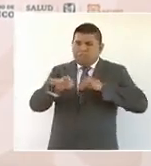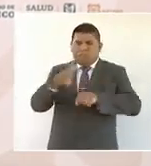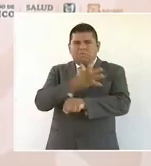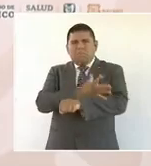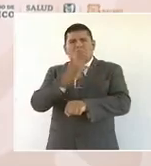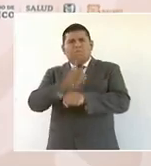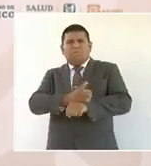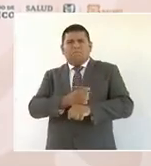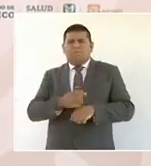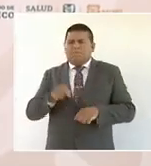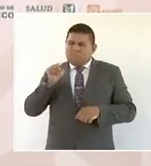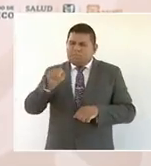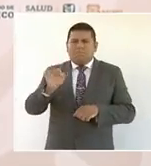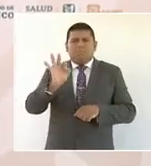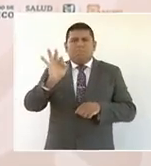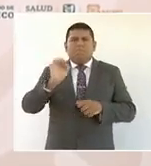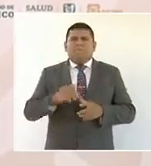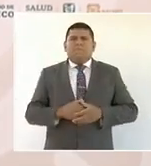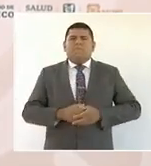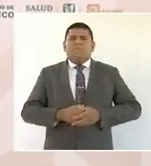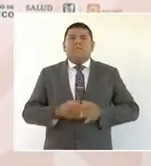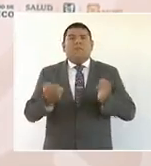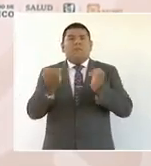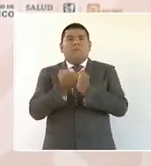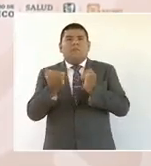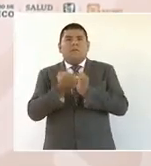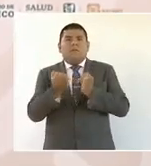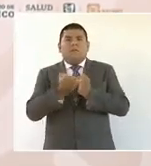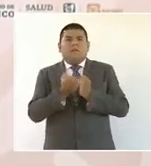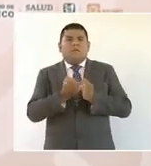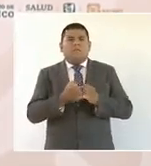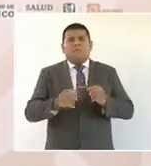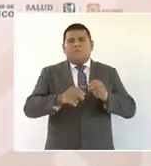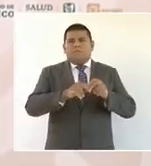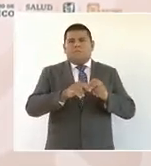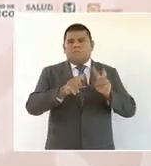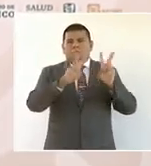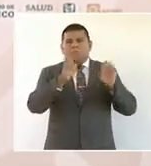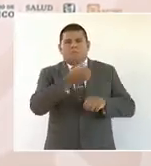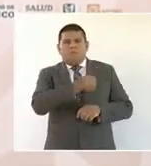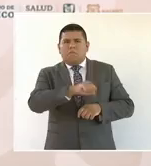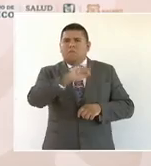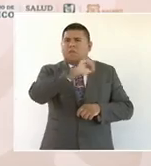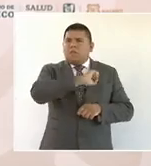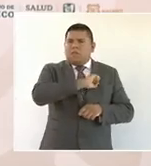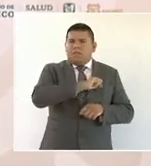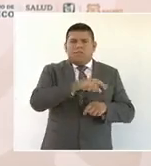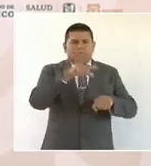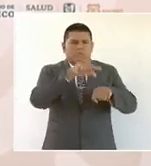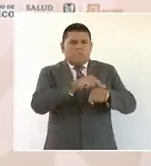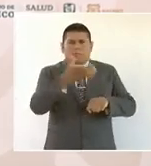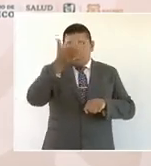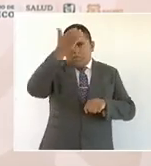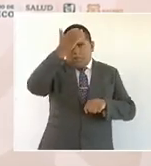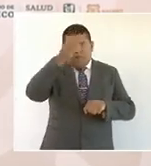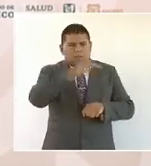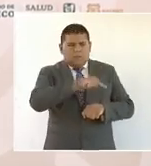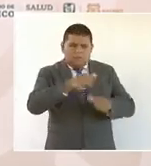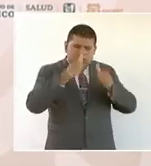mismo con los trabajadores de la salud. Lo mismo,